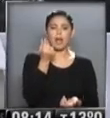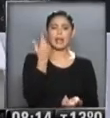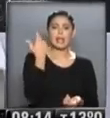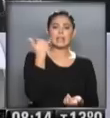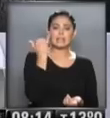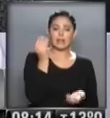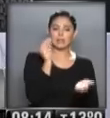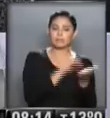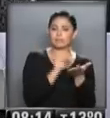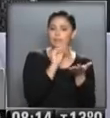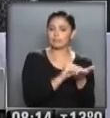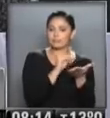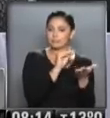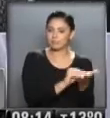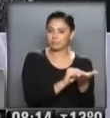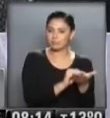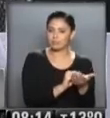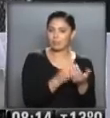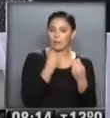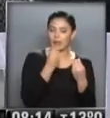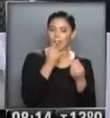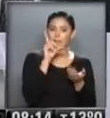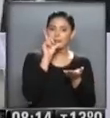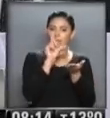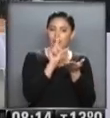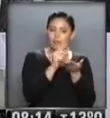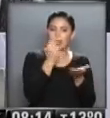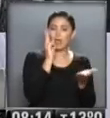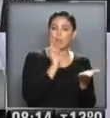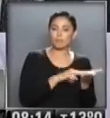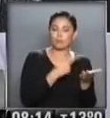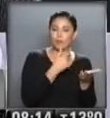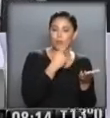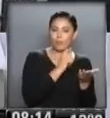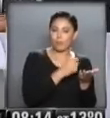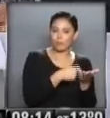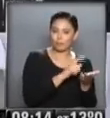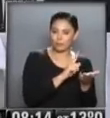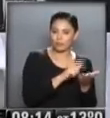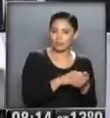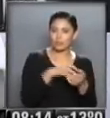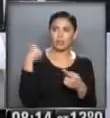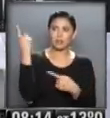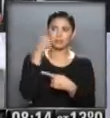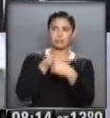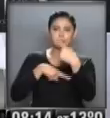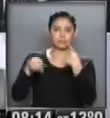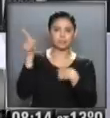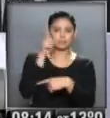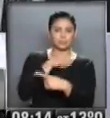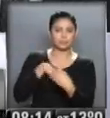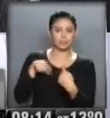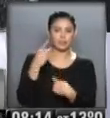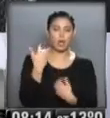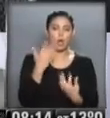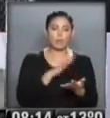también bajar ganancias y con esto también evadir impuestos y se hace un circuito entre el origen de esos fondos que puede ser